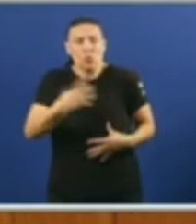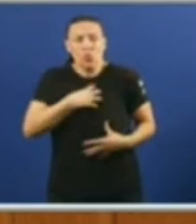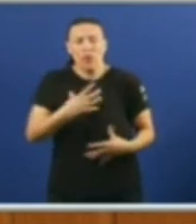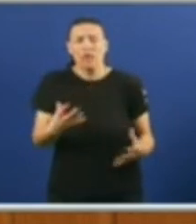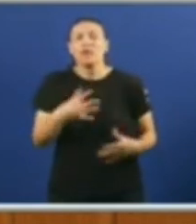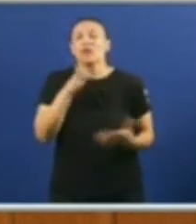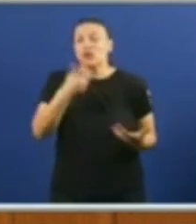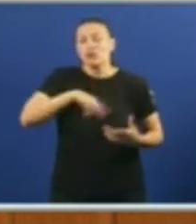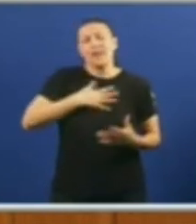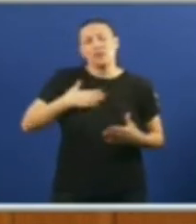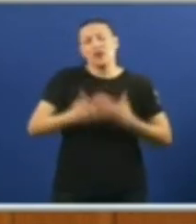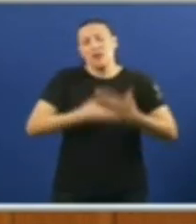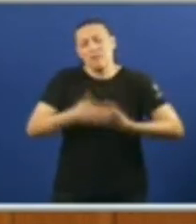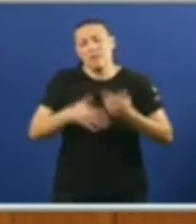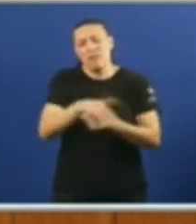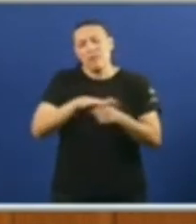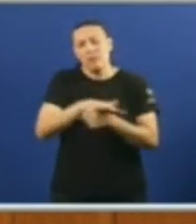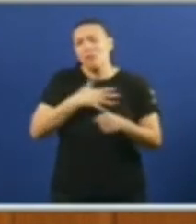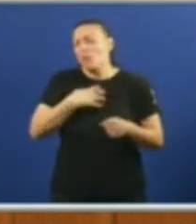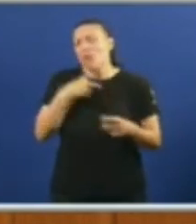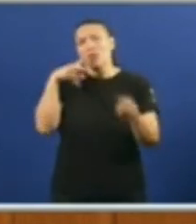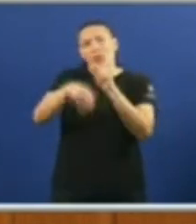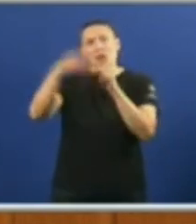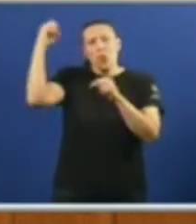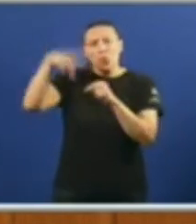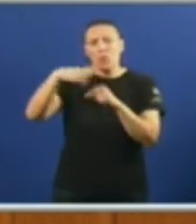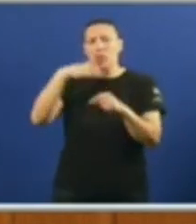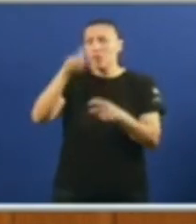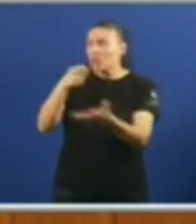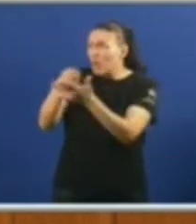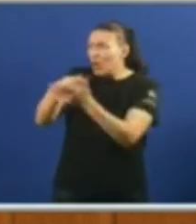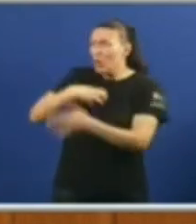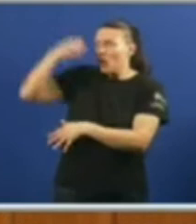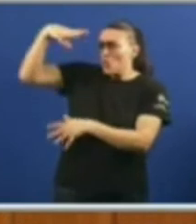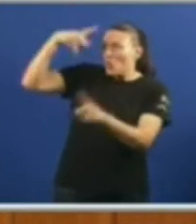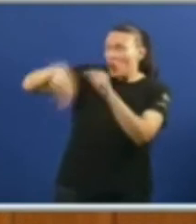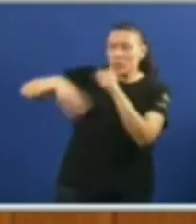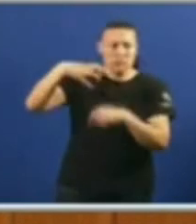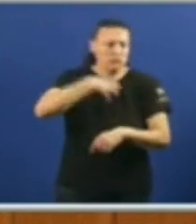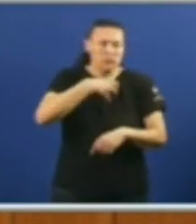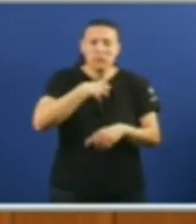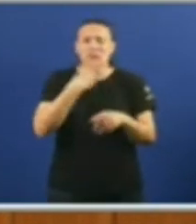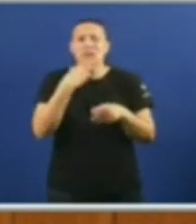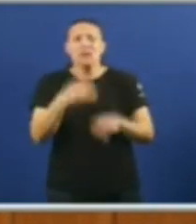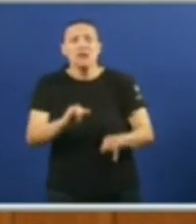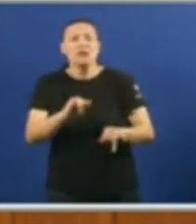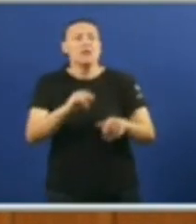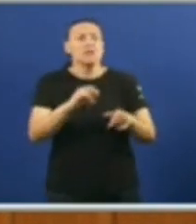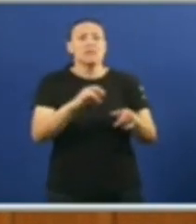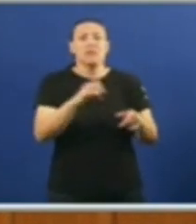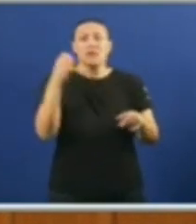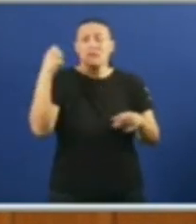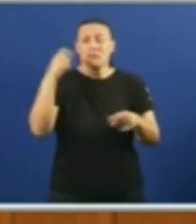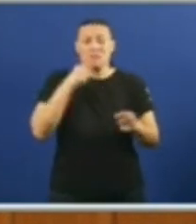creemos que non pode permitirse que se corte a luz a quen non pode pagalo, que ademais o custe